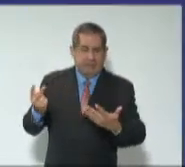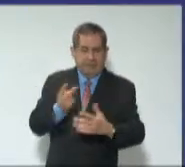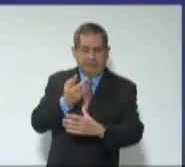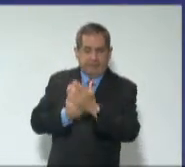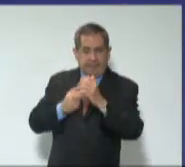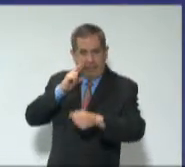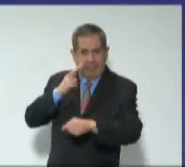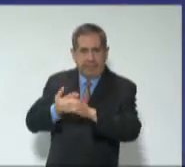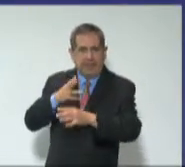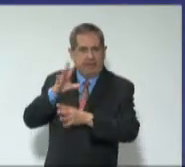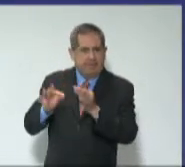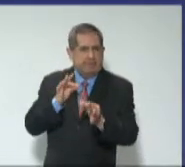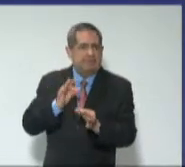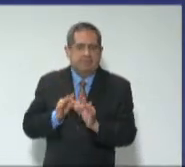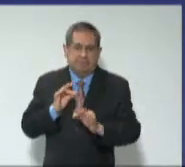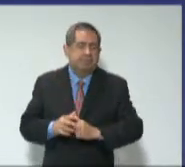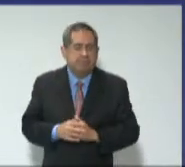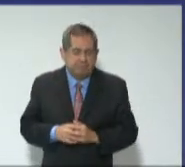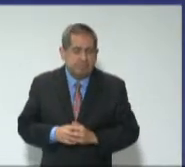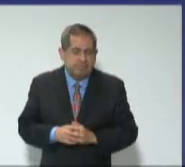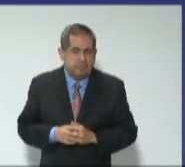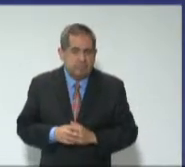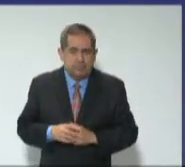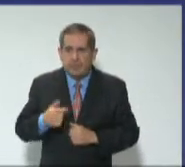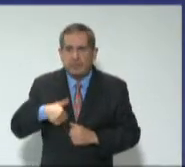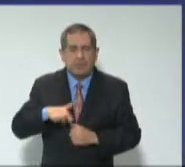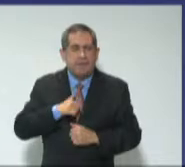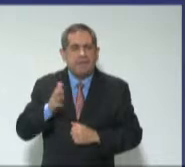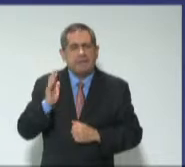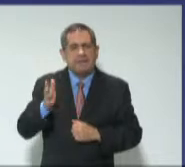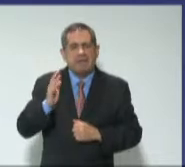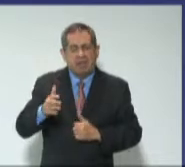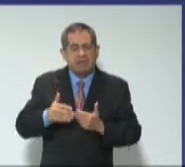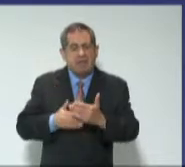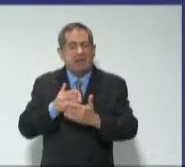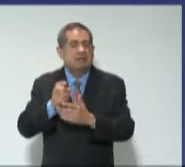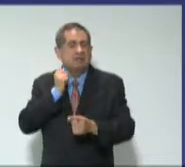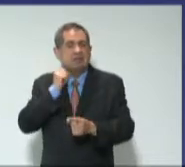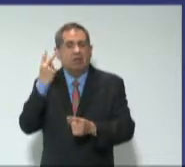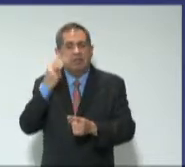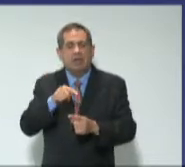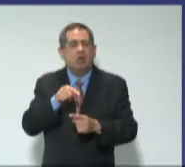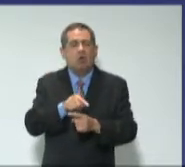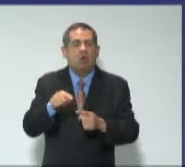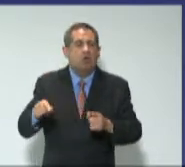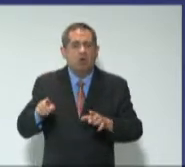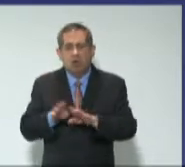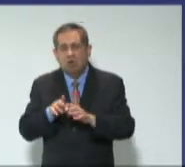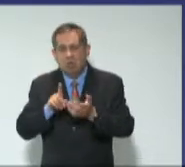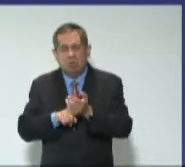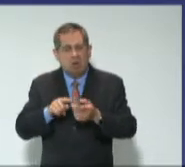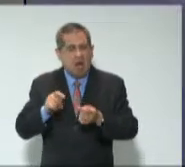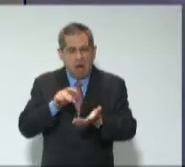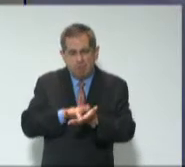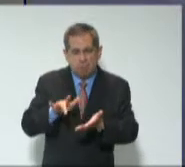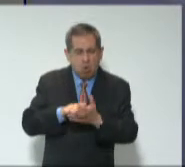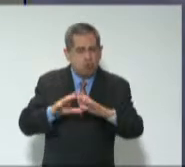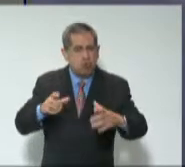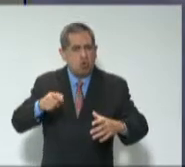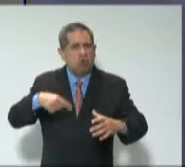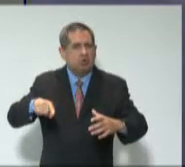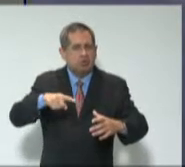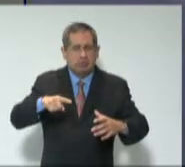ser una realidad hemos encontrado en la en el senado de la República un apoyo